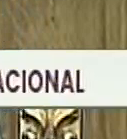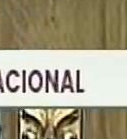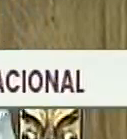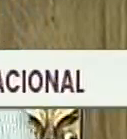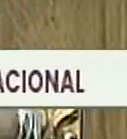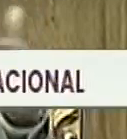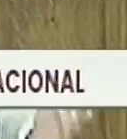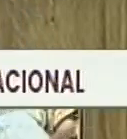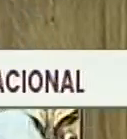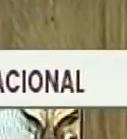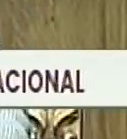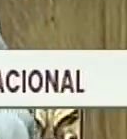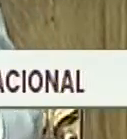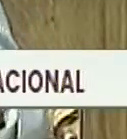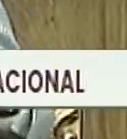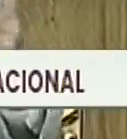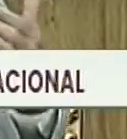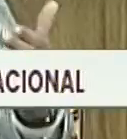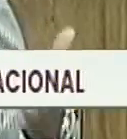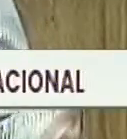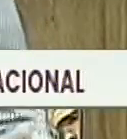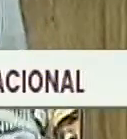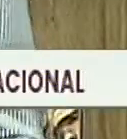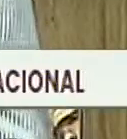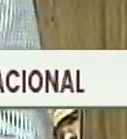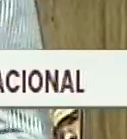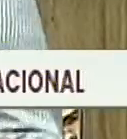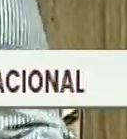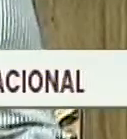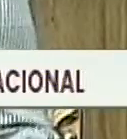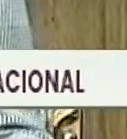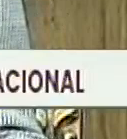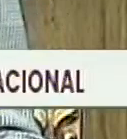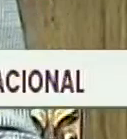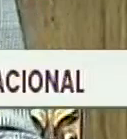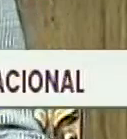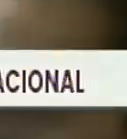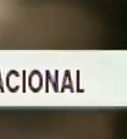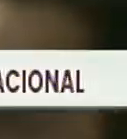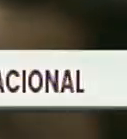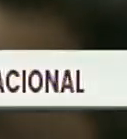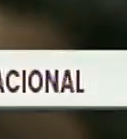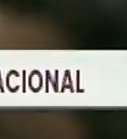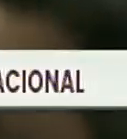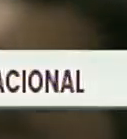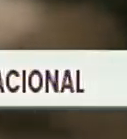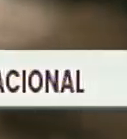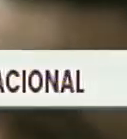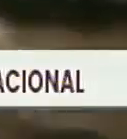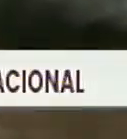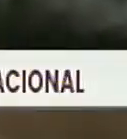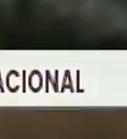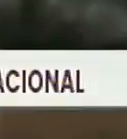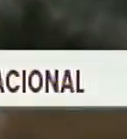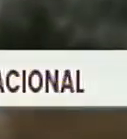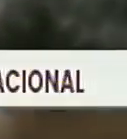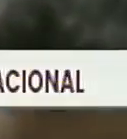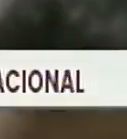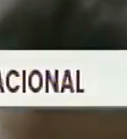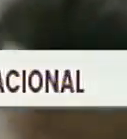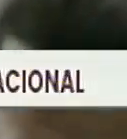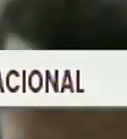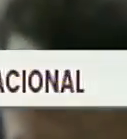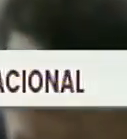de evaluación de objeciones y de descargo de objeciones. Como dije anteriormente, lista de